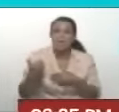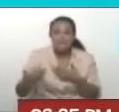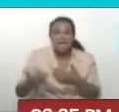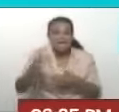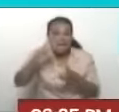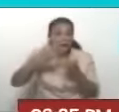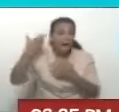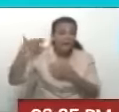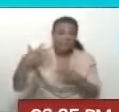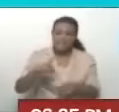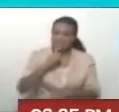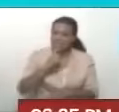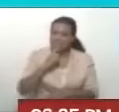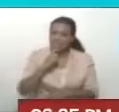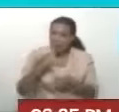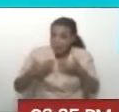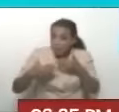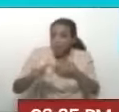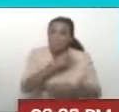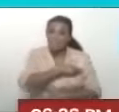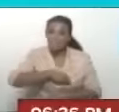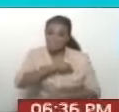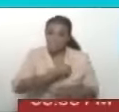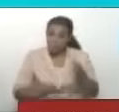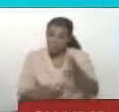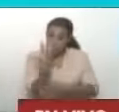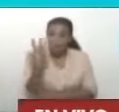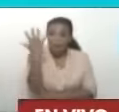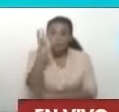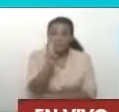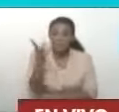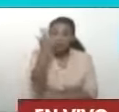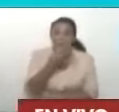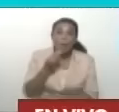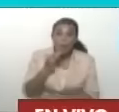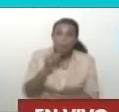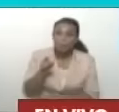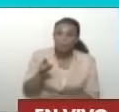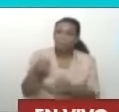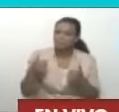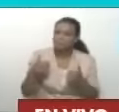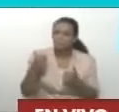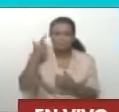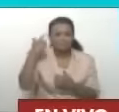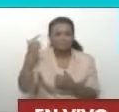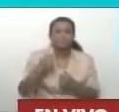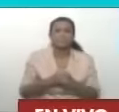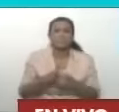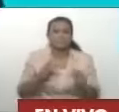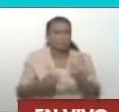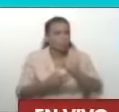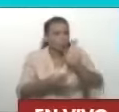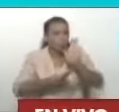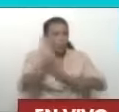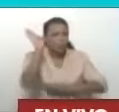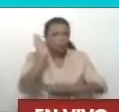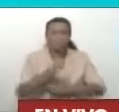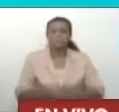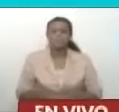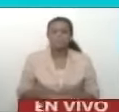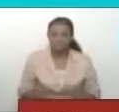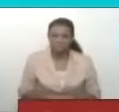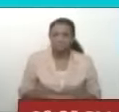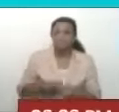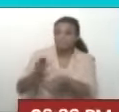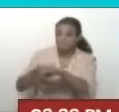esa situación más difícil, ahora con la gran misión Venezuela Joven, sin duda alguna, esta capacidad de la juventud venezolana se van a elevar a la enésima potencia.